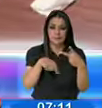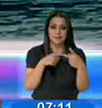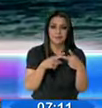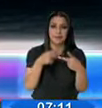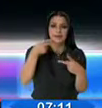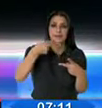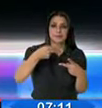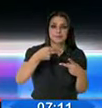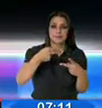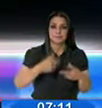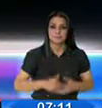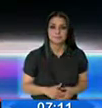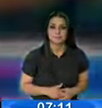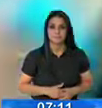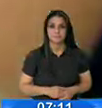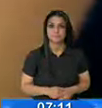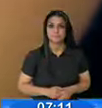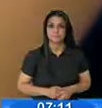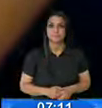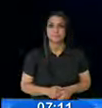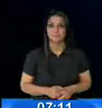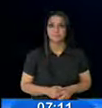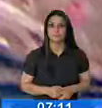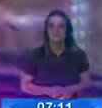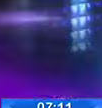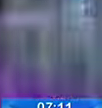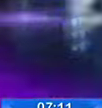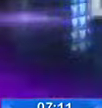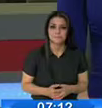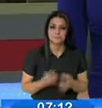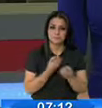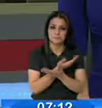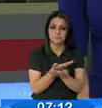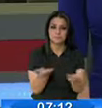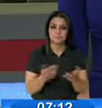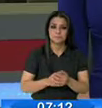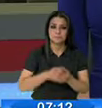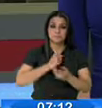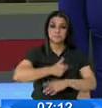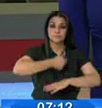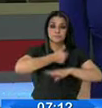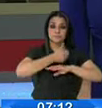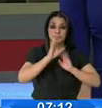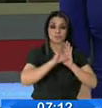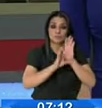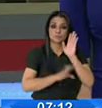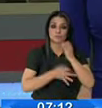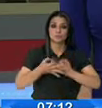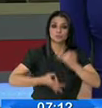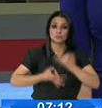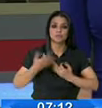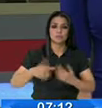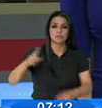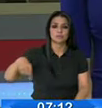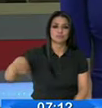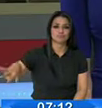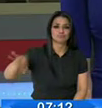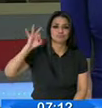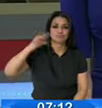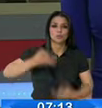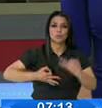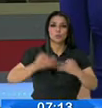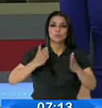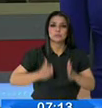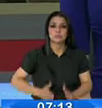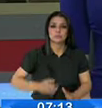H. Informó José Morales. En la Corte Constitucional se sortió admisibilidad de juicio político a Jorge